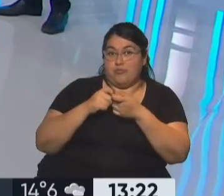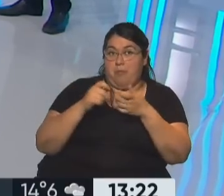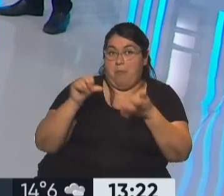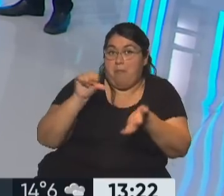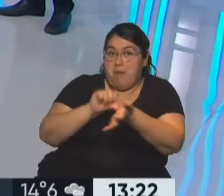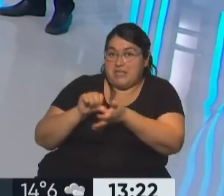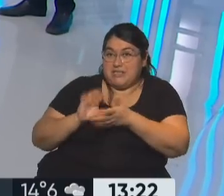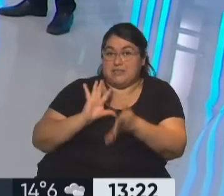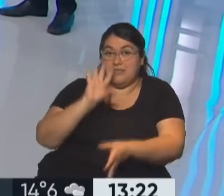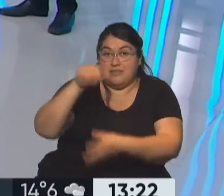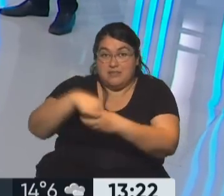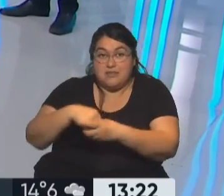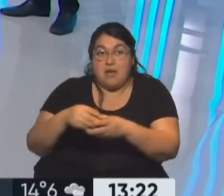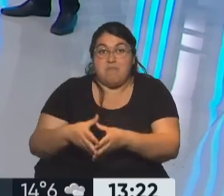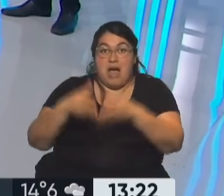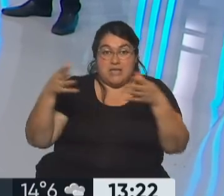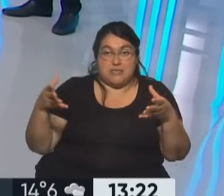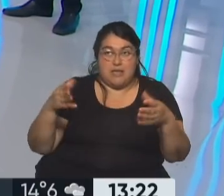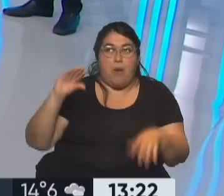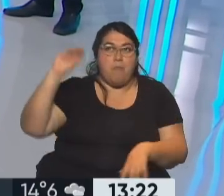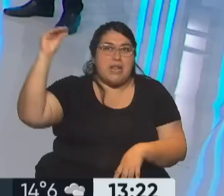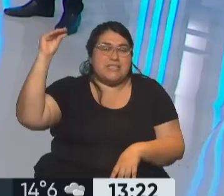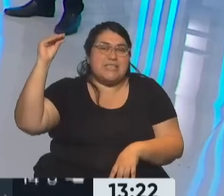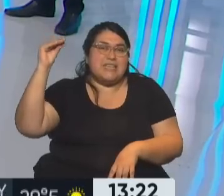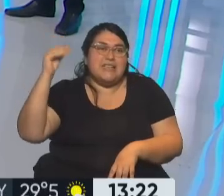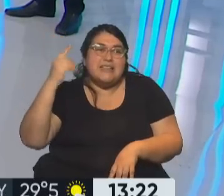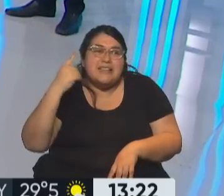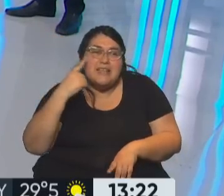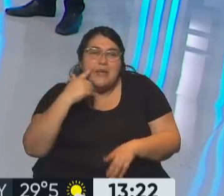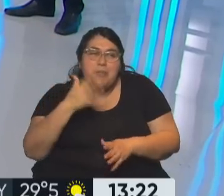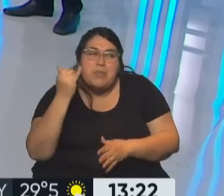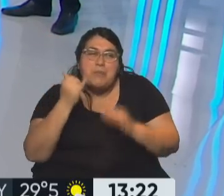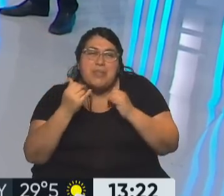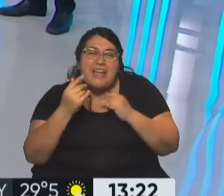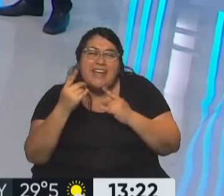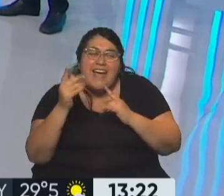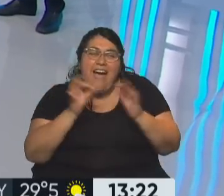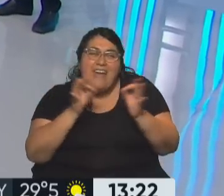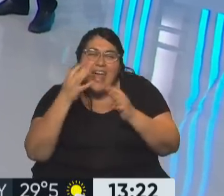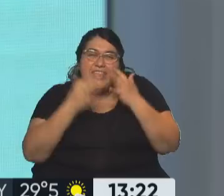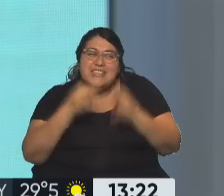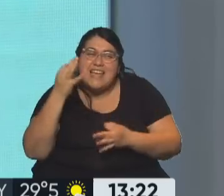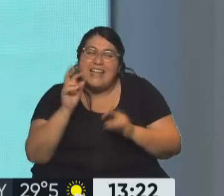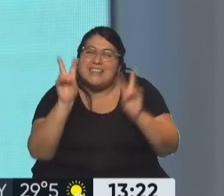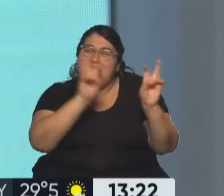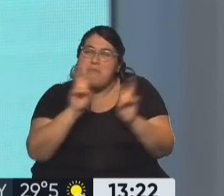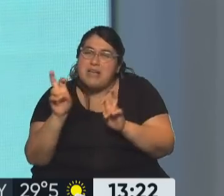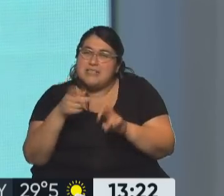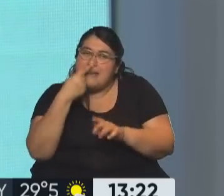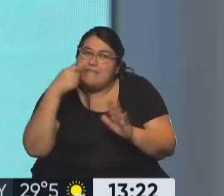interesan particularmente a Brasil, para también instalar esta idea que tal vez viene más de Lula que de la propia Itamaraty, esta idea de un